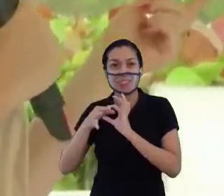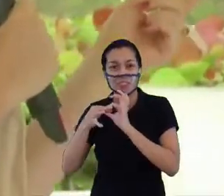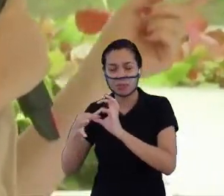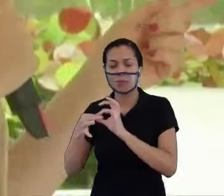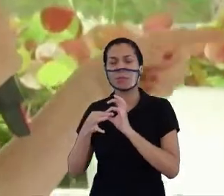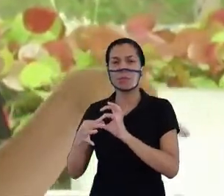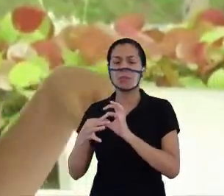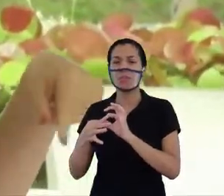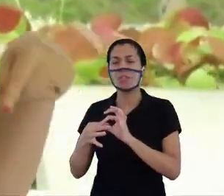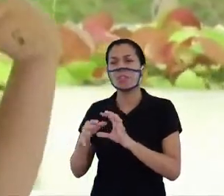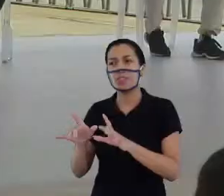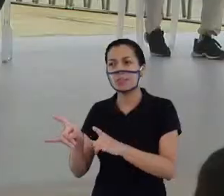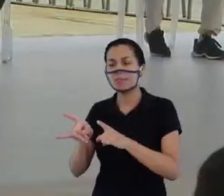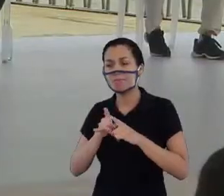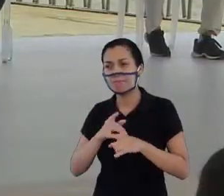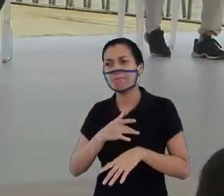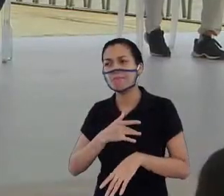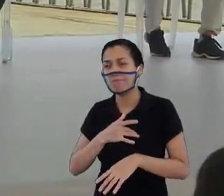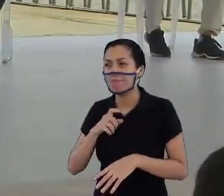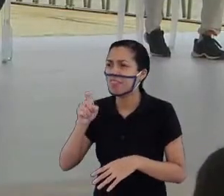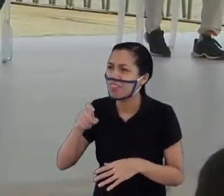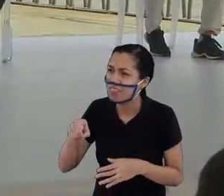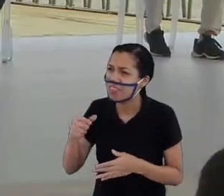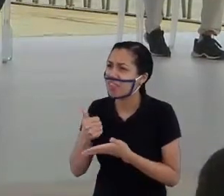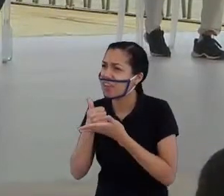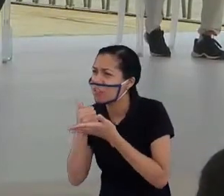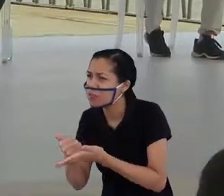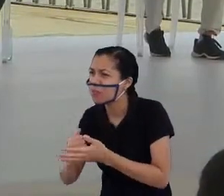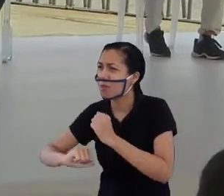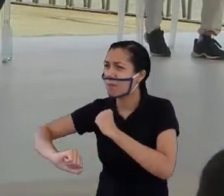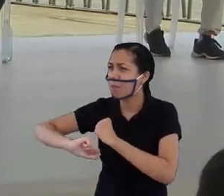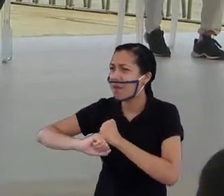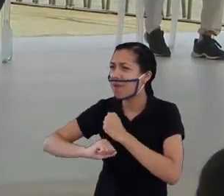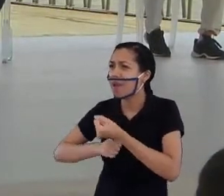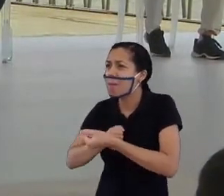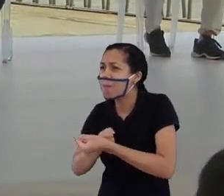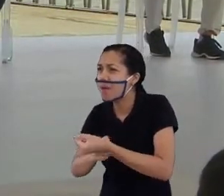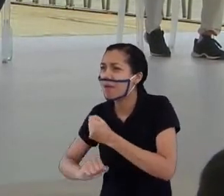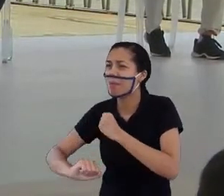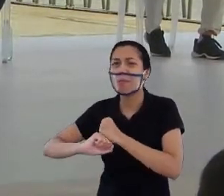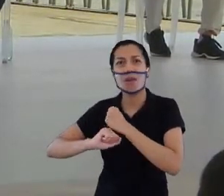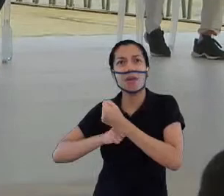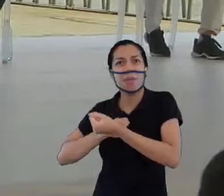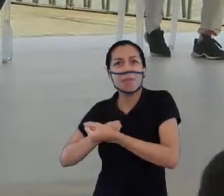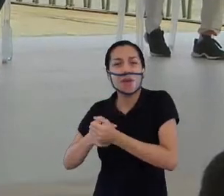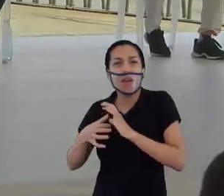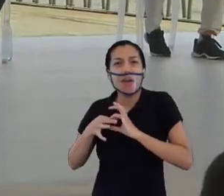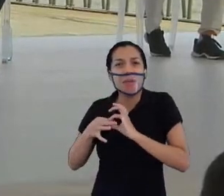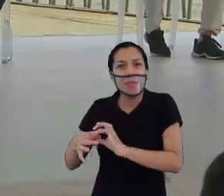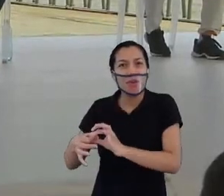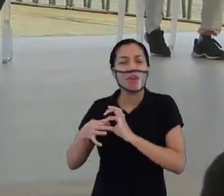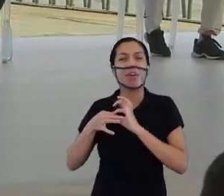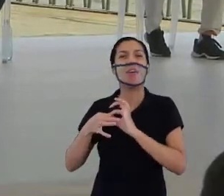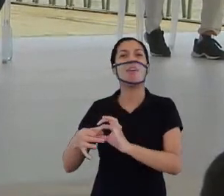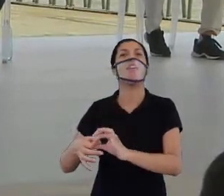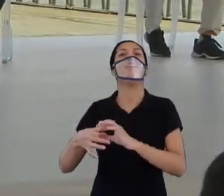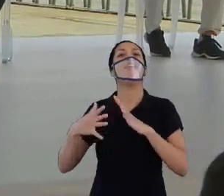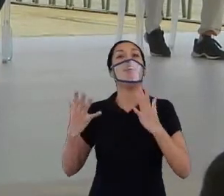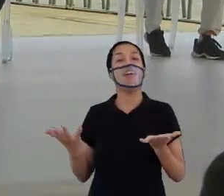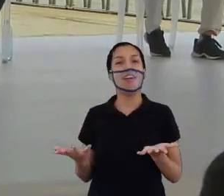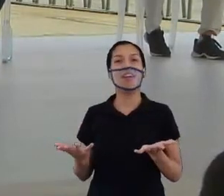otro, entender cuáles son las necesidades que tienen, cuál es esa fortaleza, propuesta de valor, digamos, que podemos